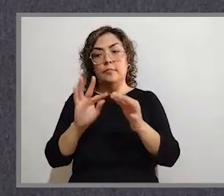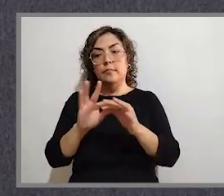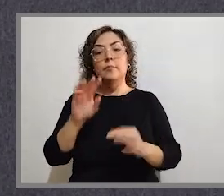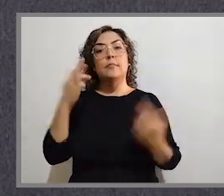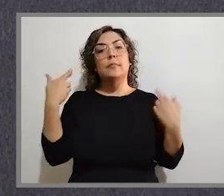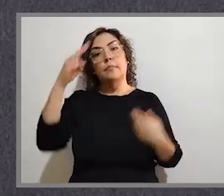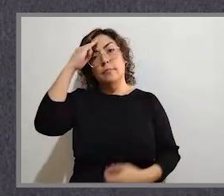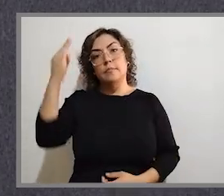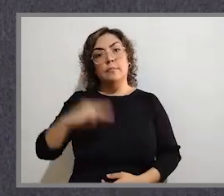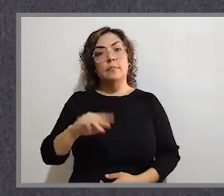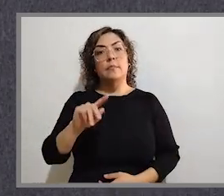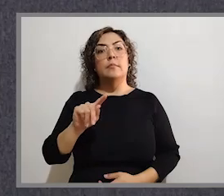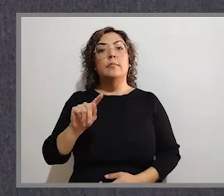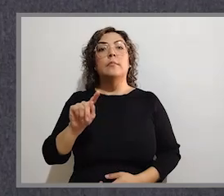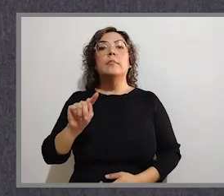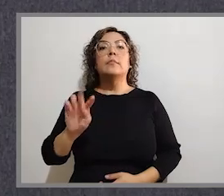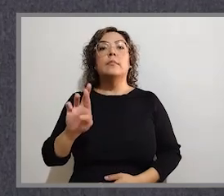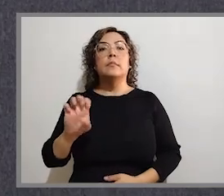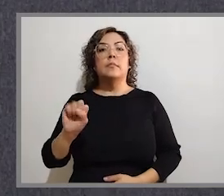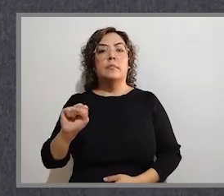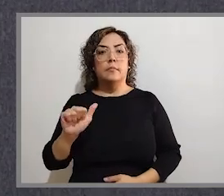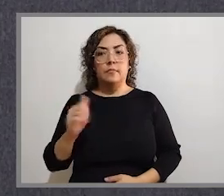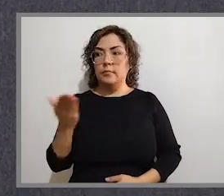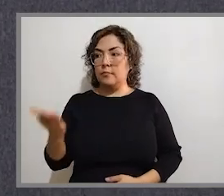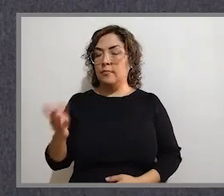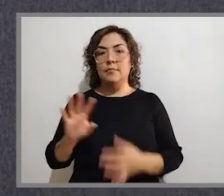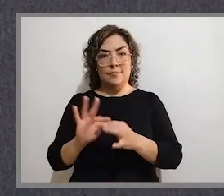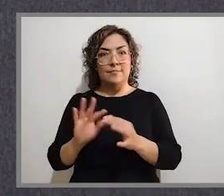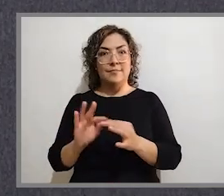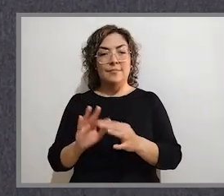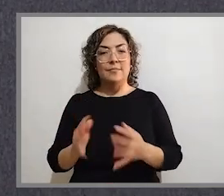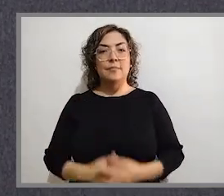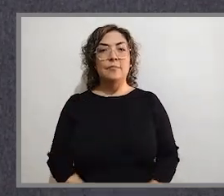Evia Rocha, presidenta de 12,624 consultoras. Un aplauso, por favor.